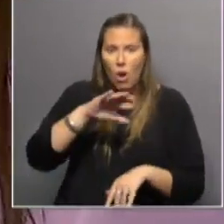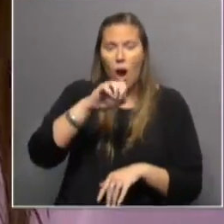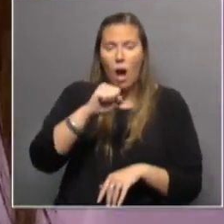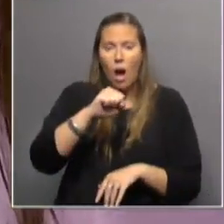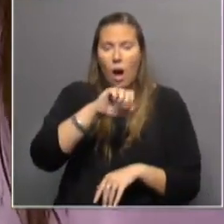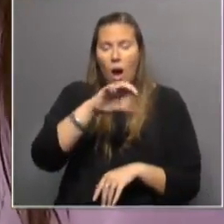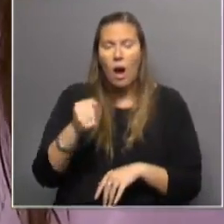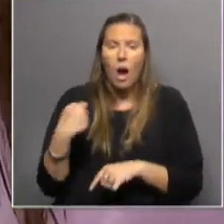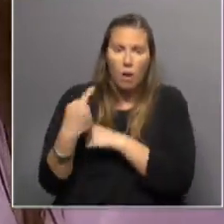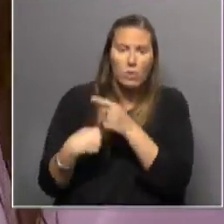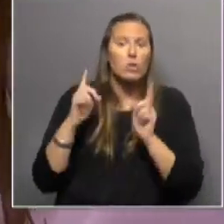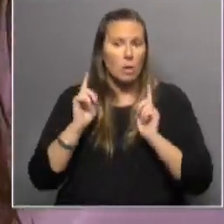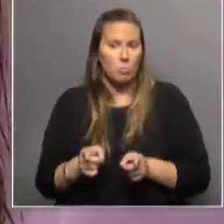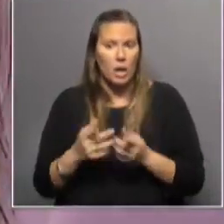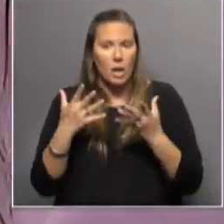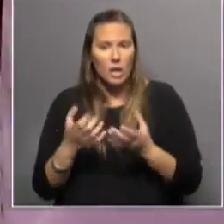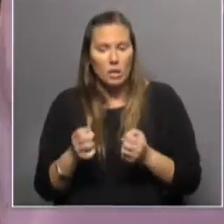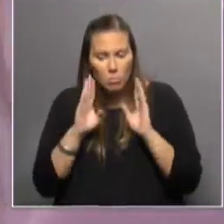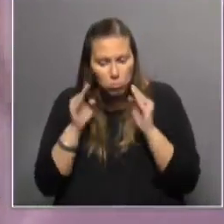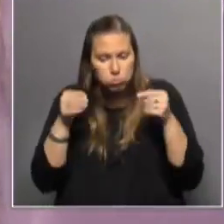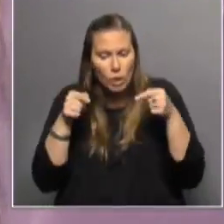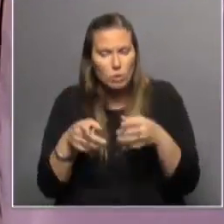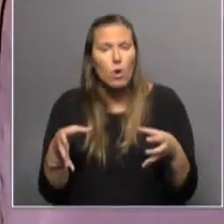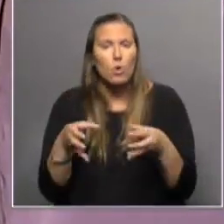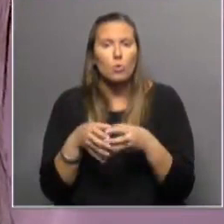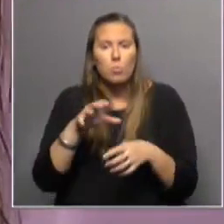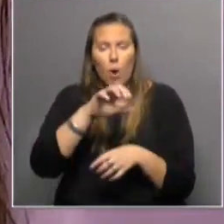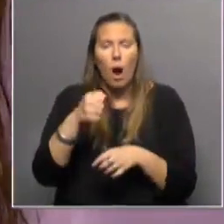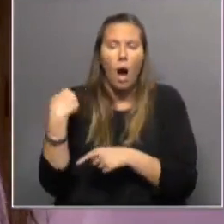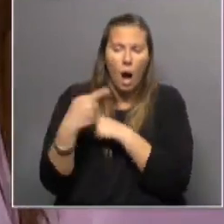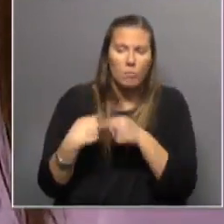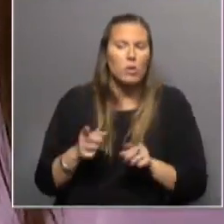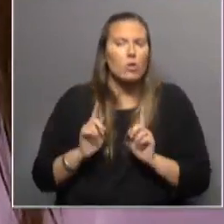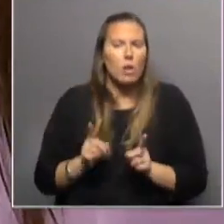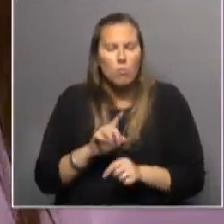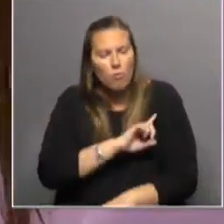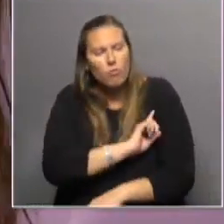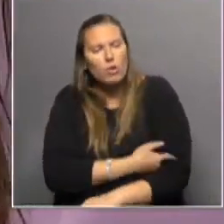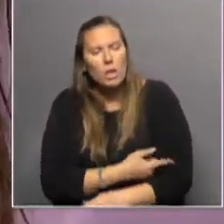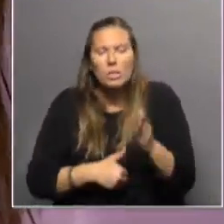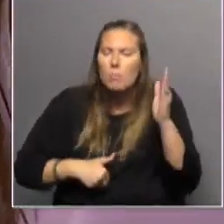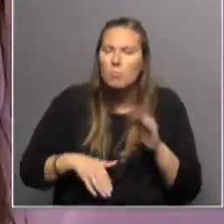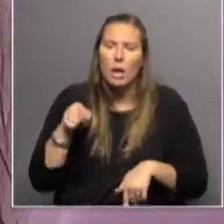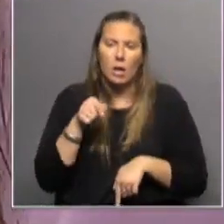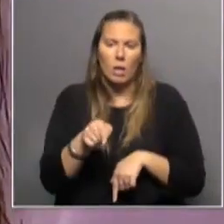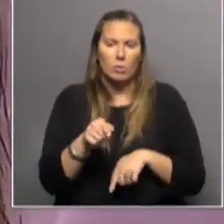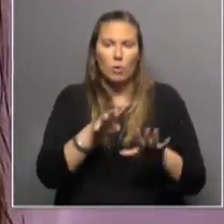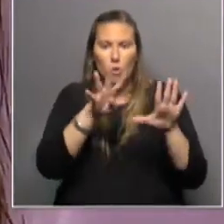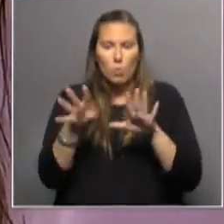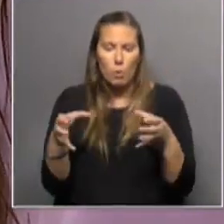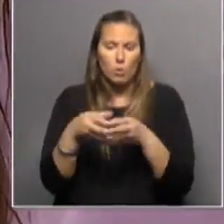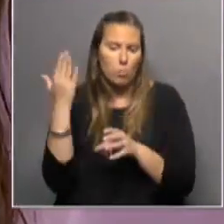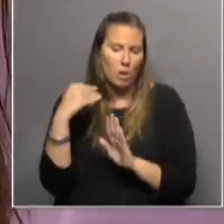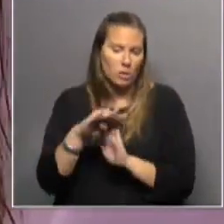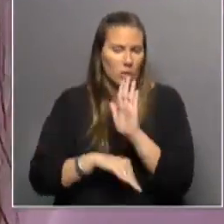también. También queremos hacer un fuerte énfasis en los colectivos afro, me nos parece que tenemos que fortalecer muchísimo estos nueve colectivos